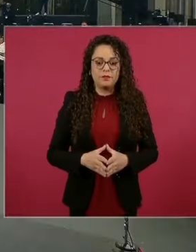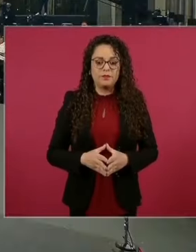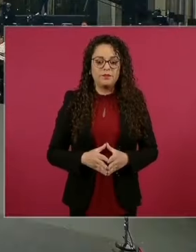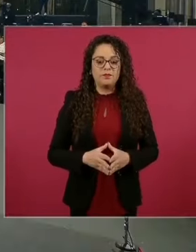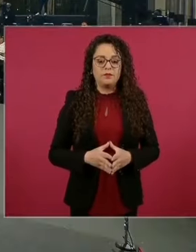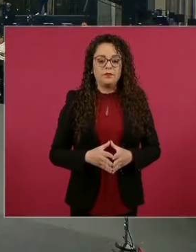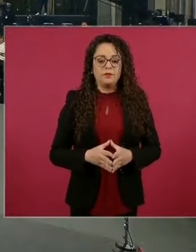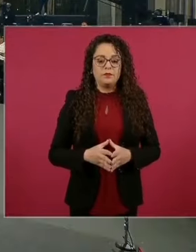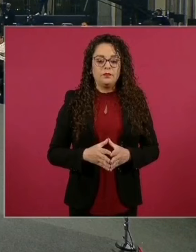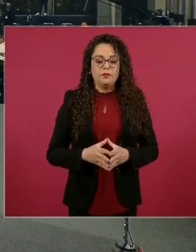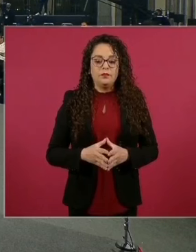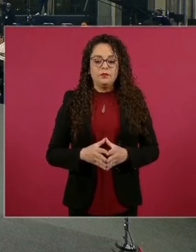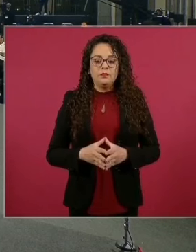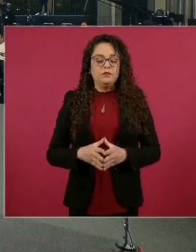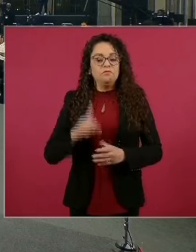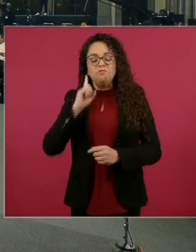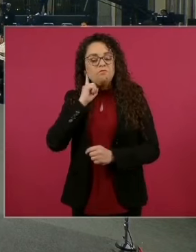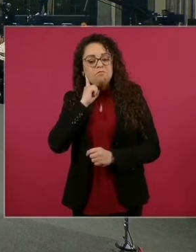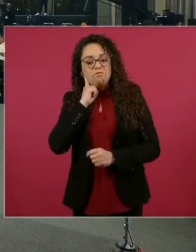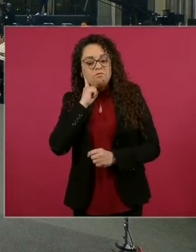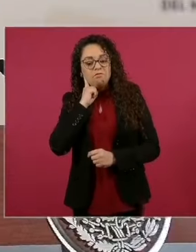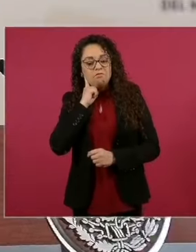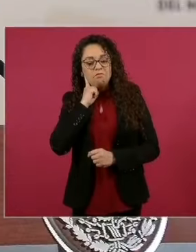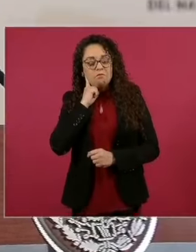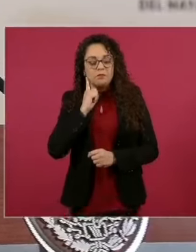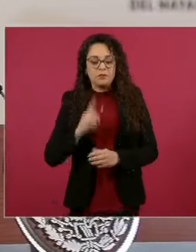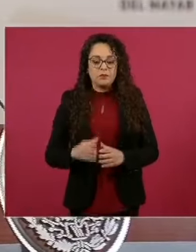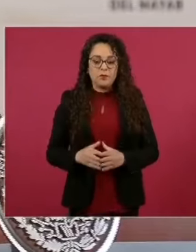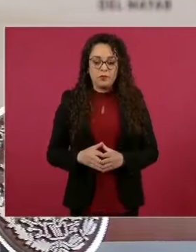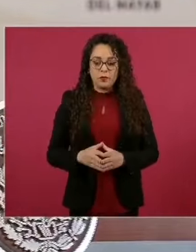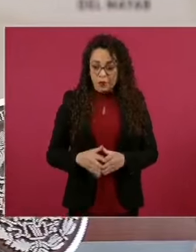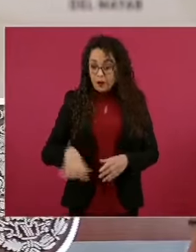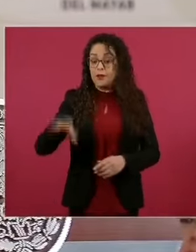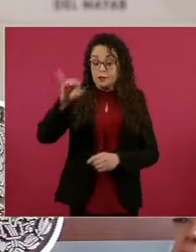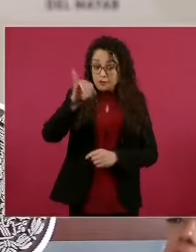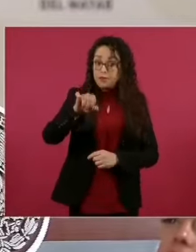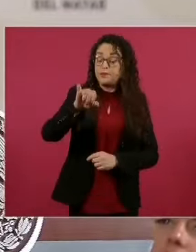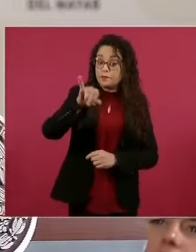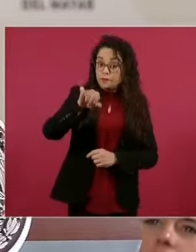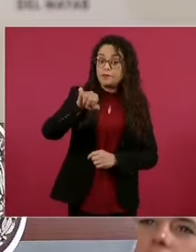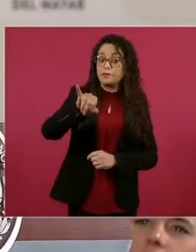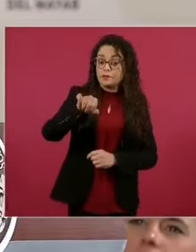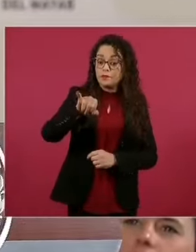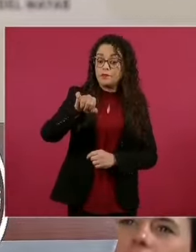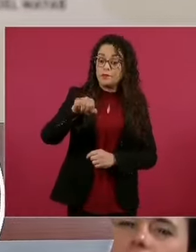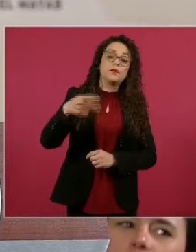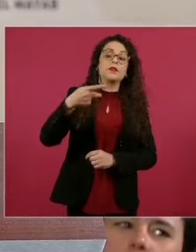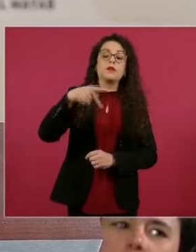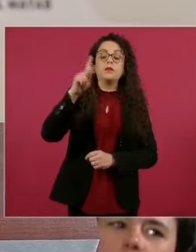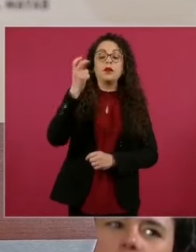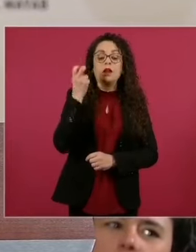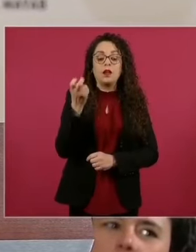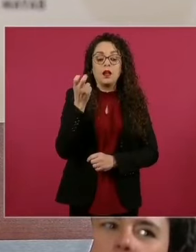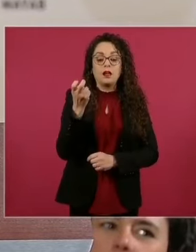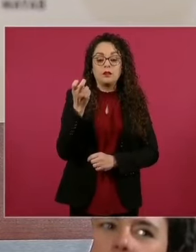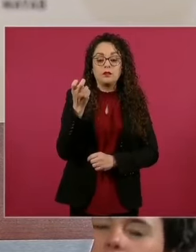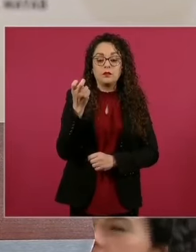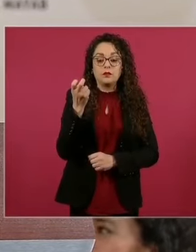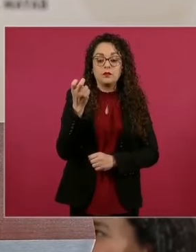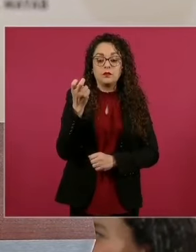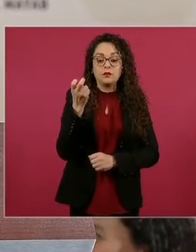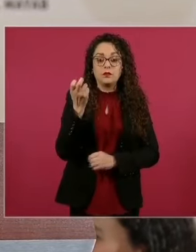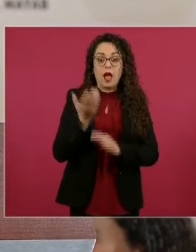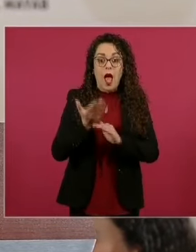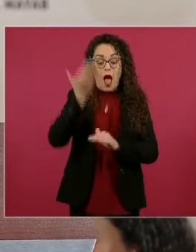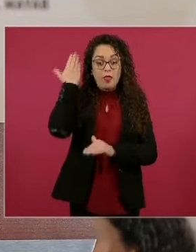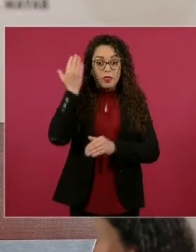decía Carlos Urzúa en su carta de renuncia, y yo le había dicho temprano que quería leer, al menos, bueno, un fragmento, me voy a tomar la libertad de